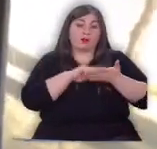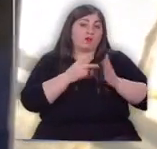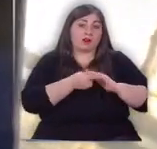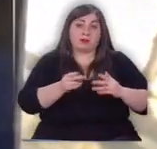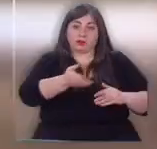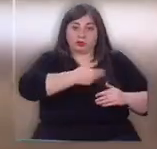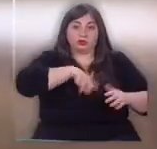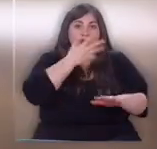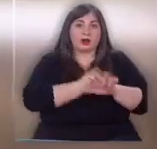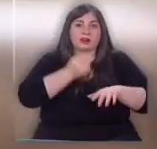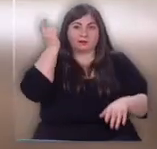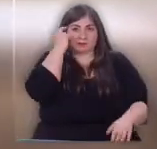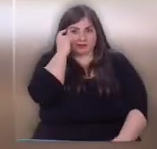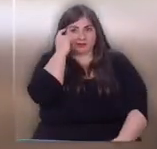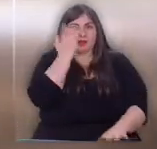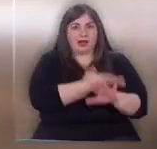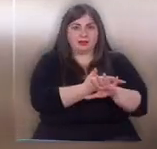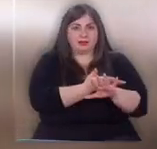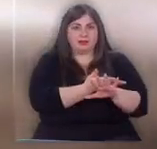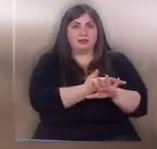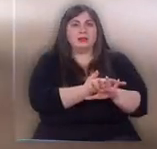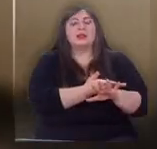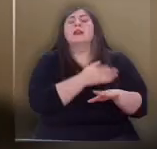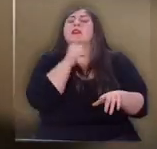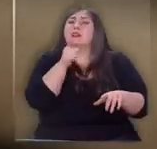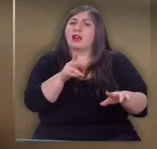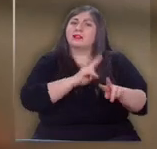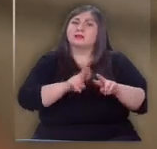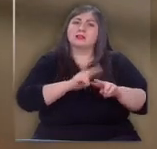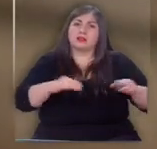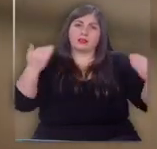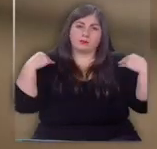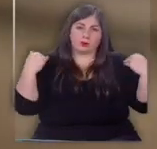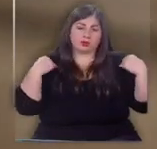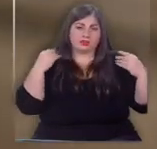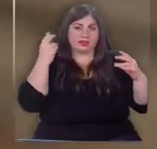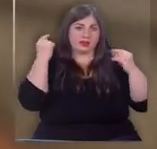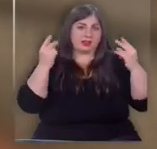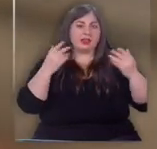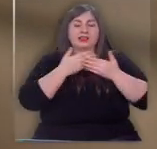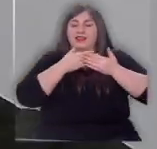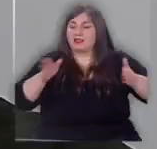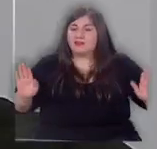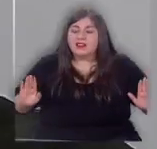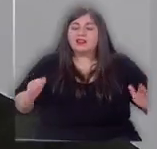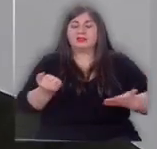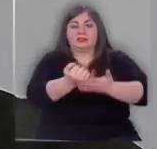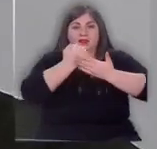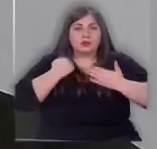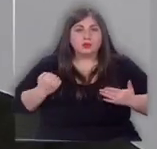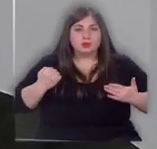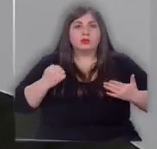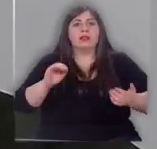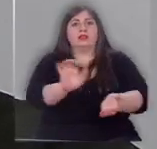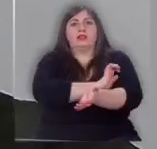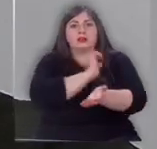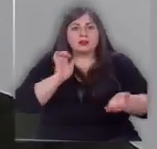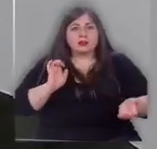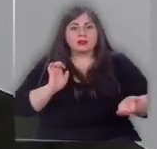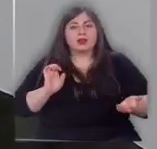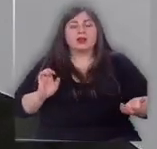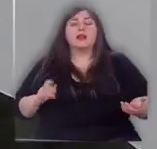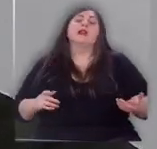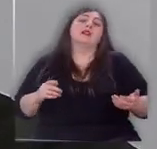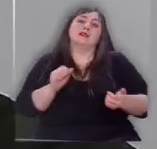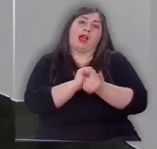nosotros tenemos está en nuestra mente. Y hacer deporte te libera, ya te ayuda, te da energía y